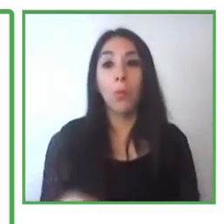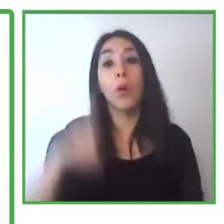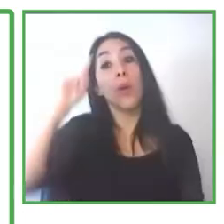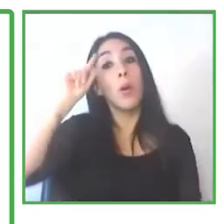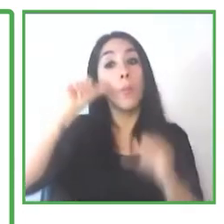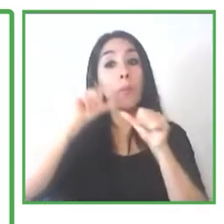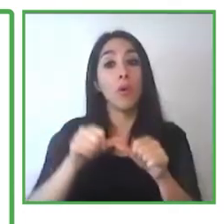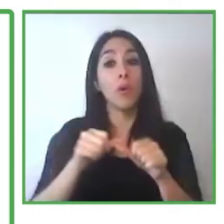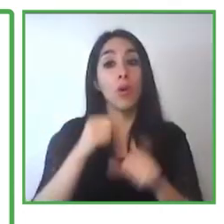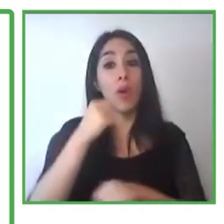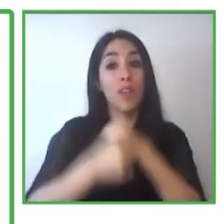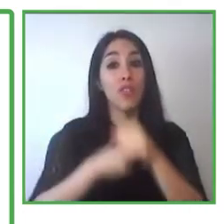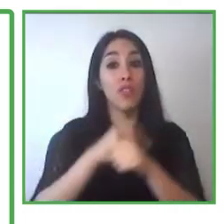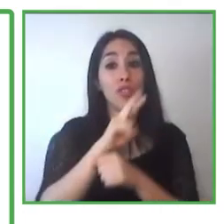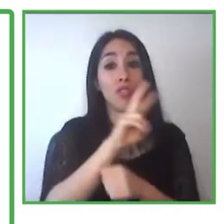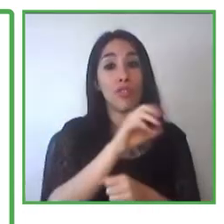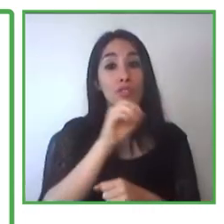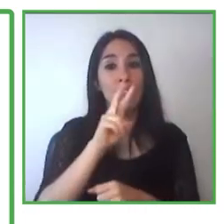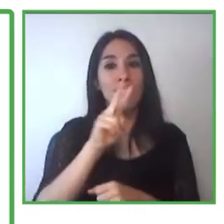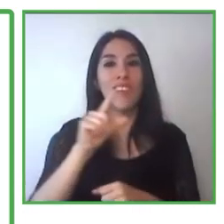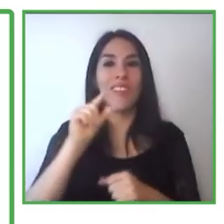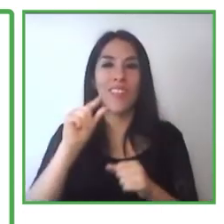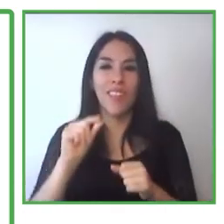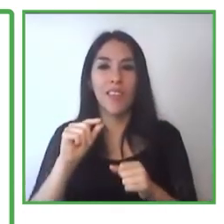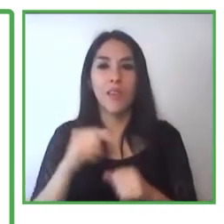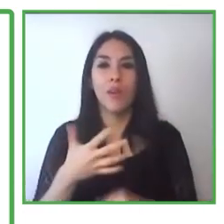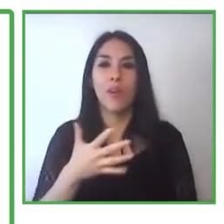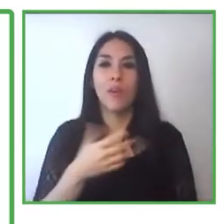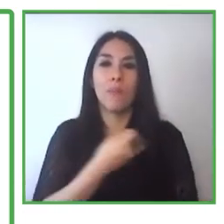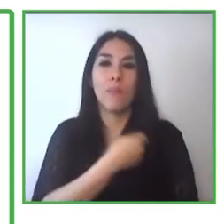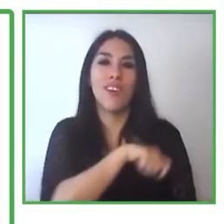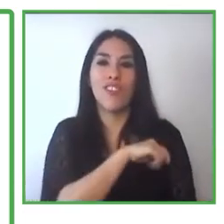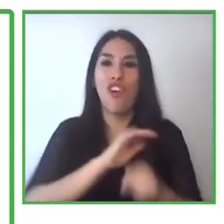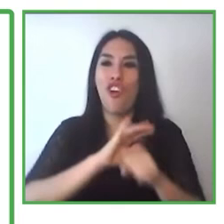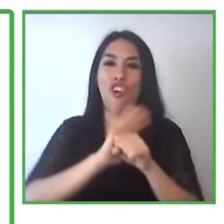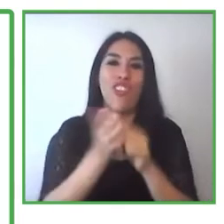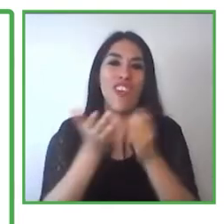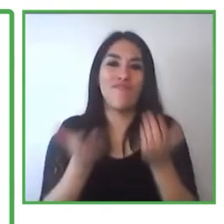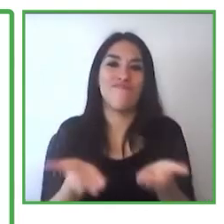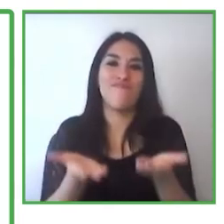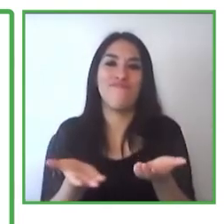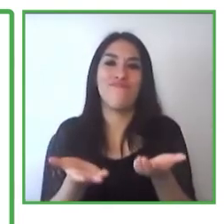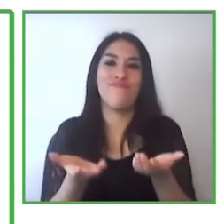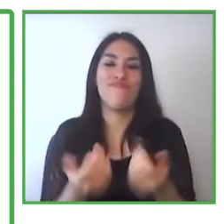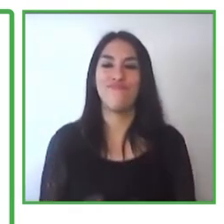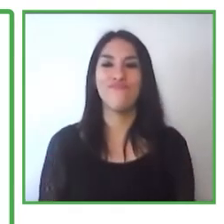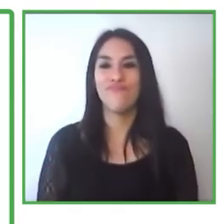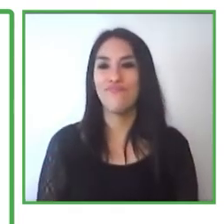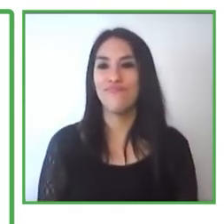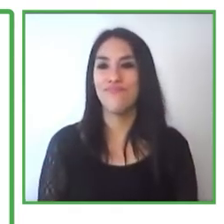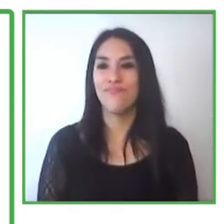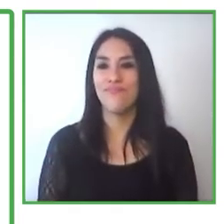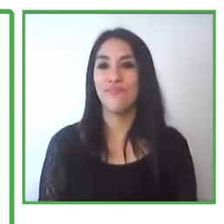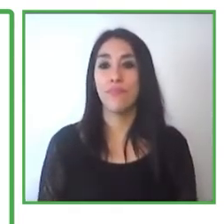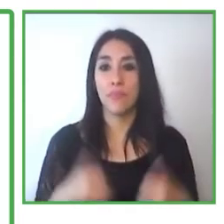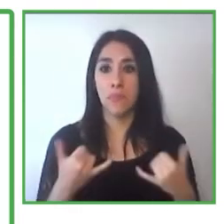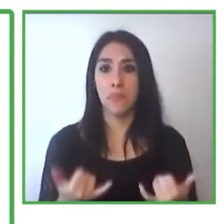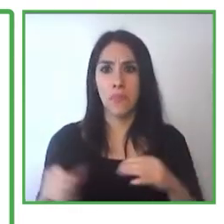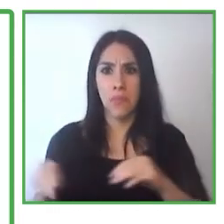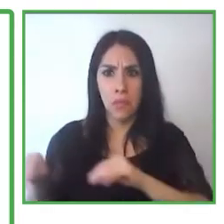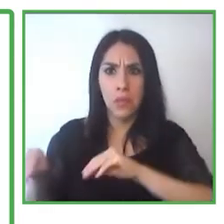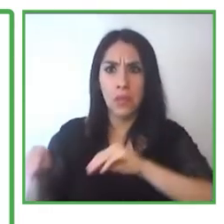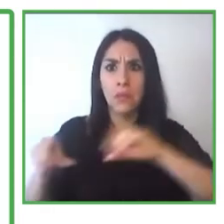pandemia, pero sí que queremos destacar que la reacción de los prospectores fue óptima porque se